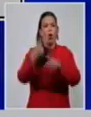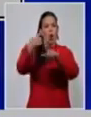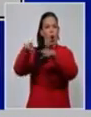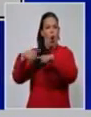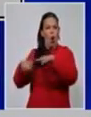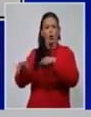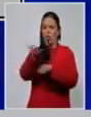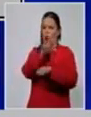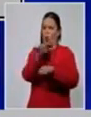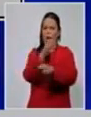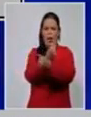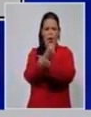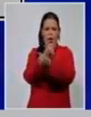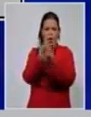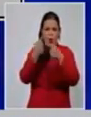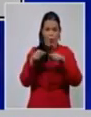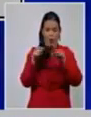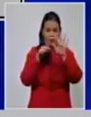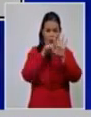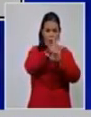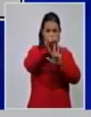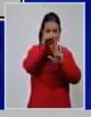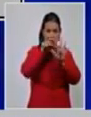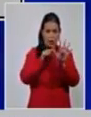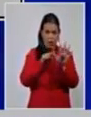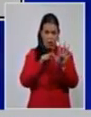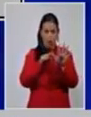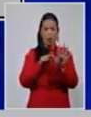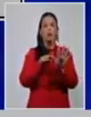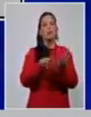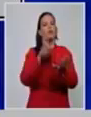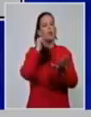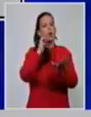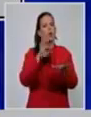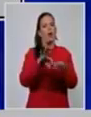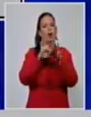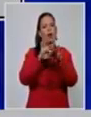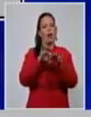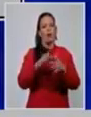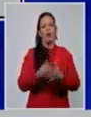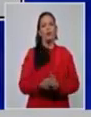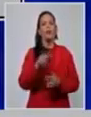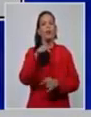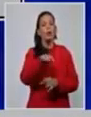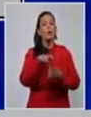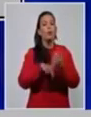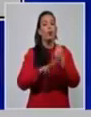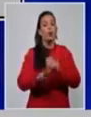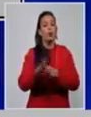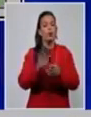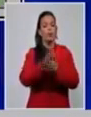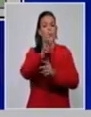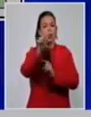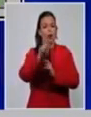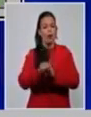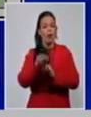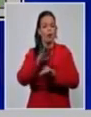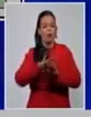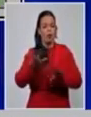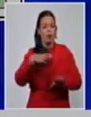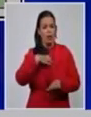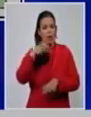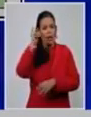municipios con una mayor complejidad. Y una provincia que además ha ido adquiriendo, tiene experiencia de